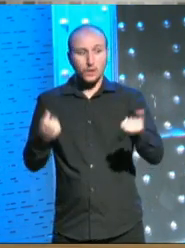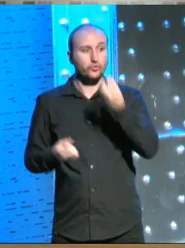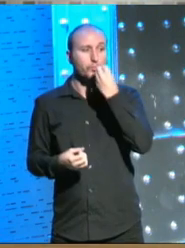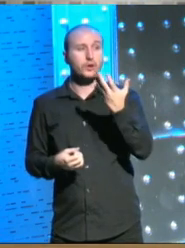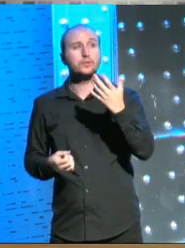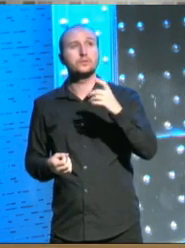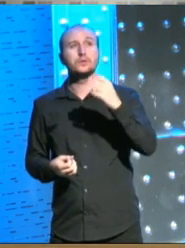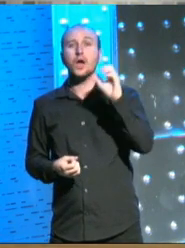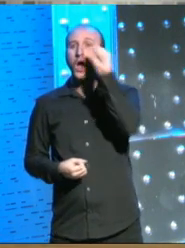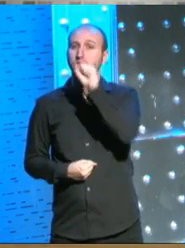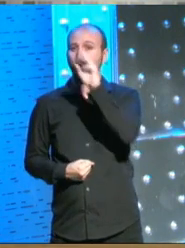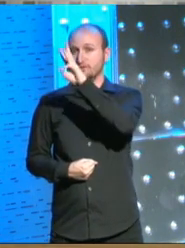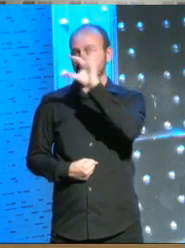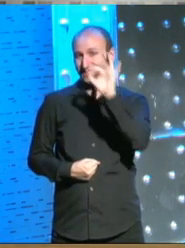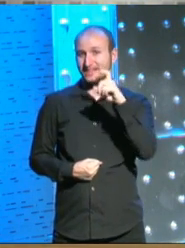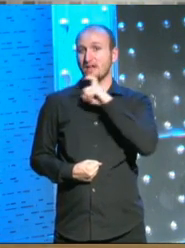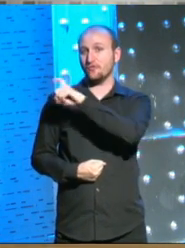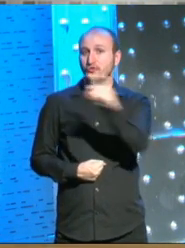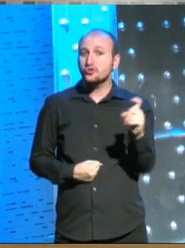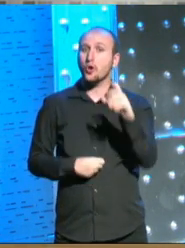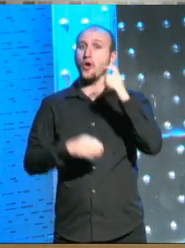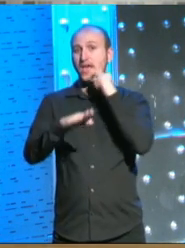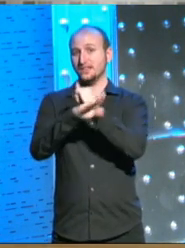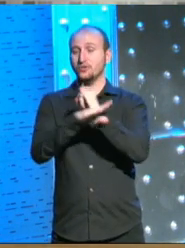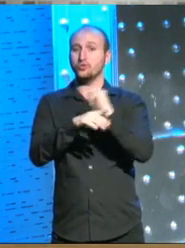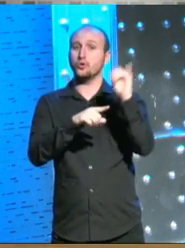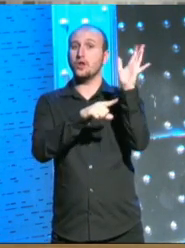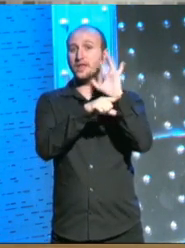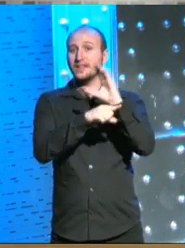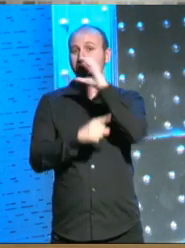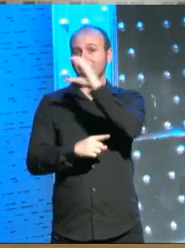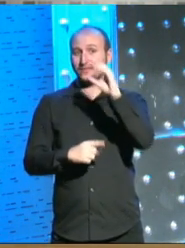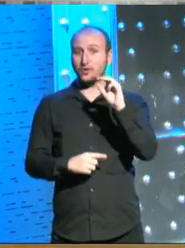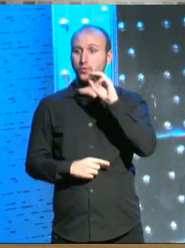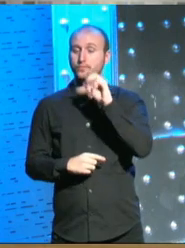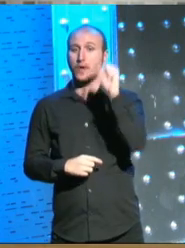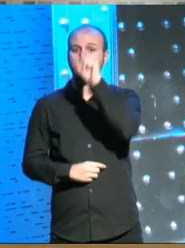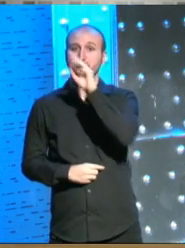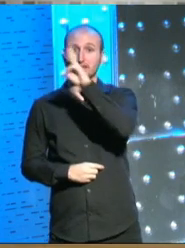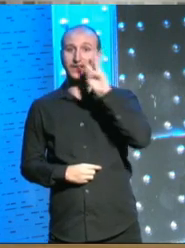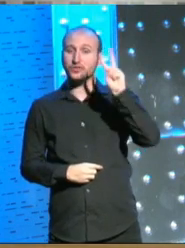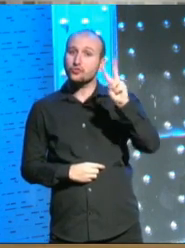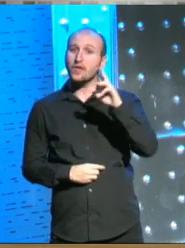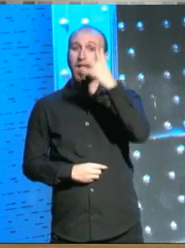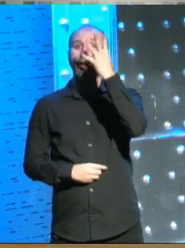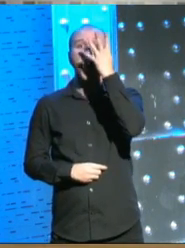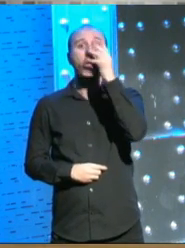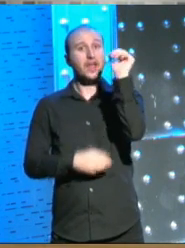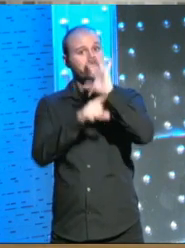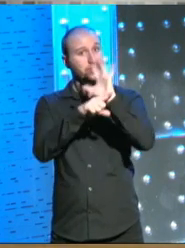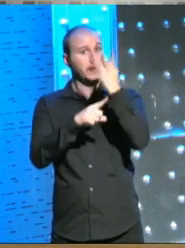Fundó el año 30 el Instituto de Cine Científico, el 32 ensayó el cine en color. El cine en color aplicado a la